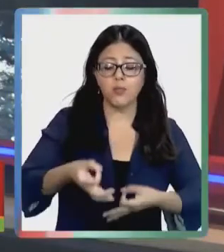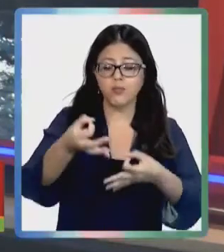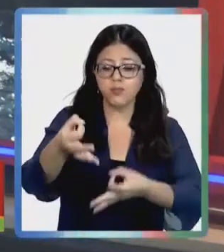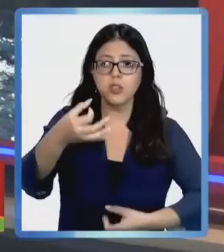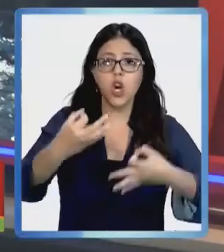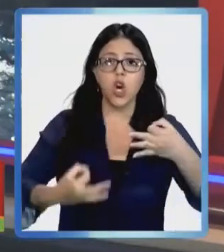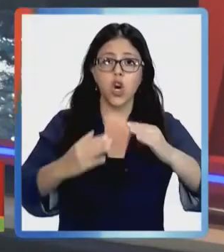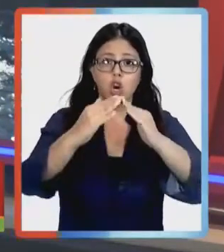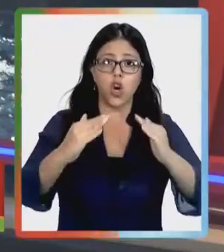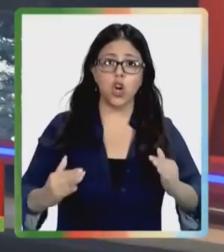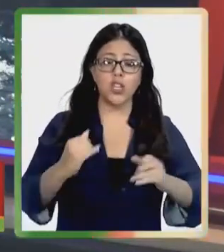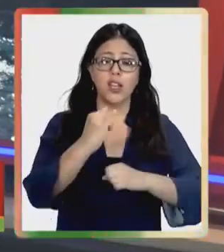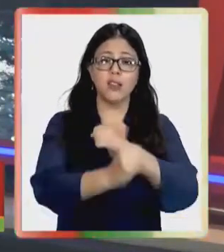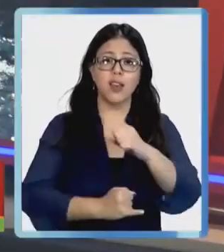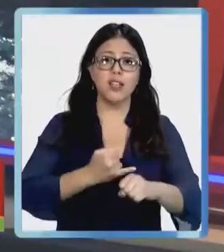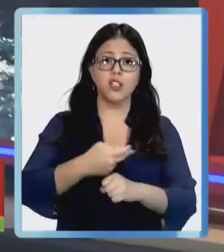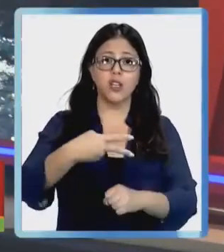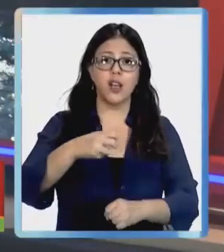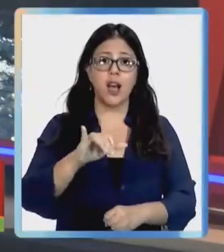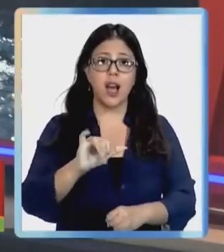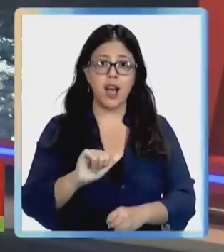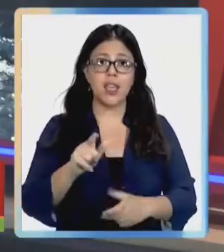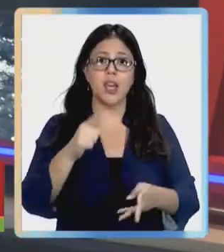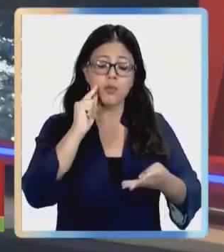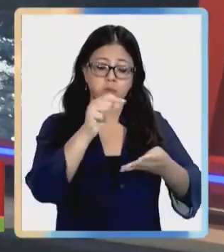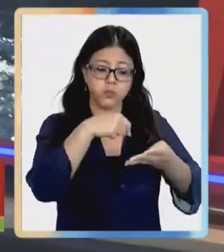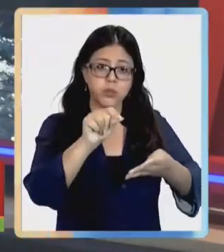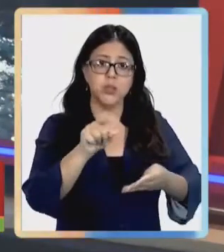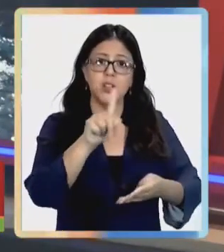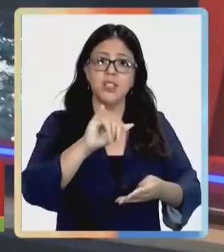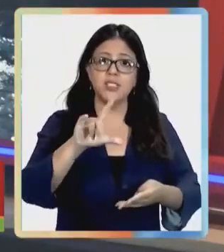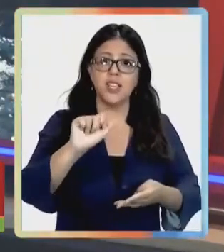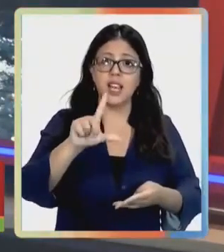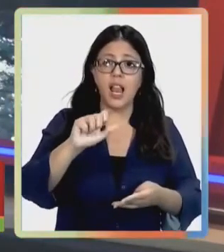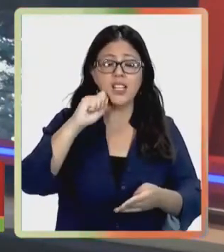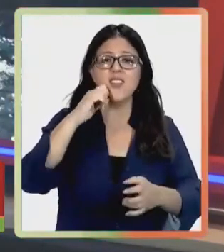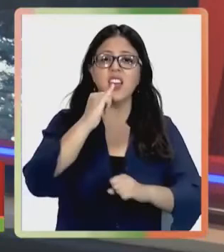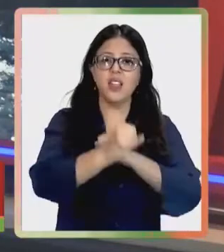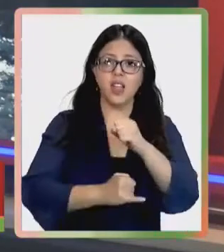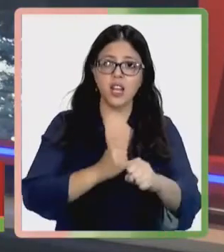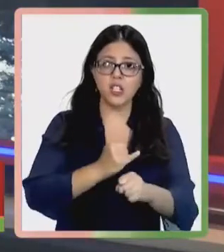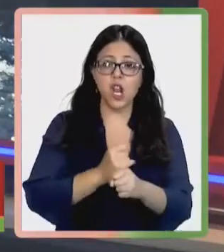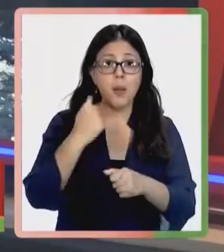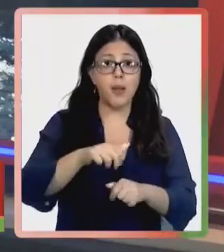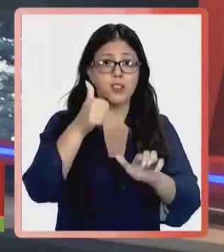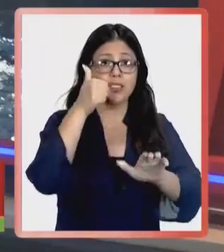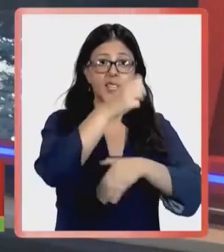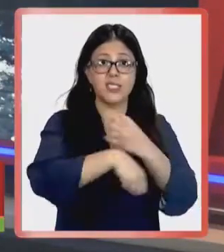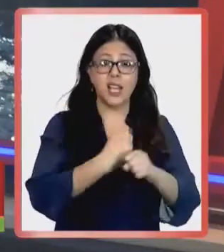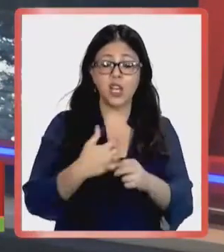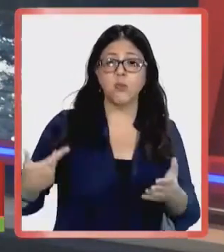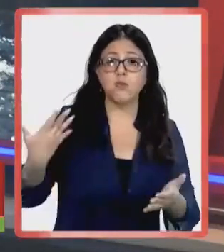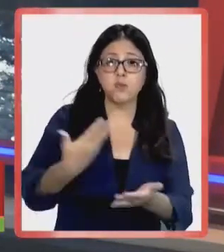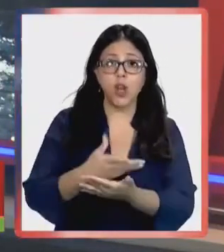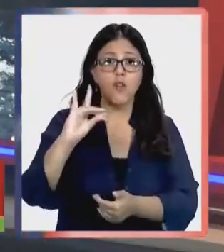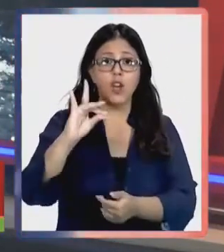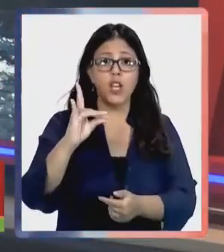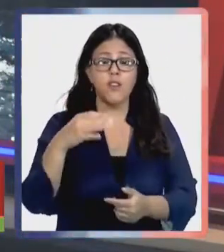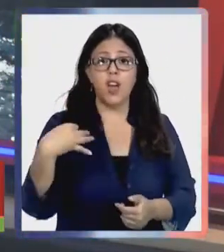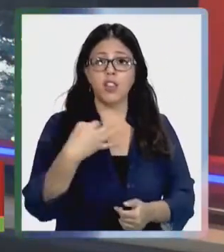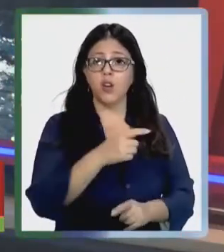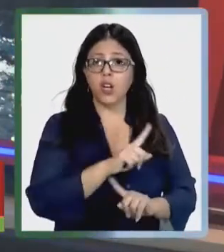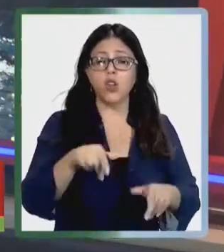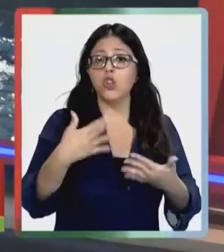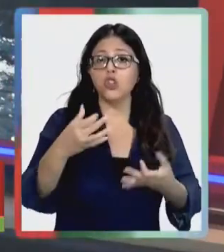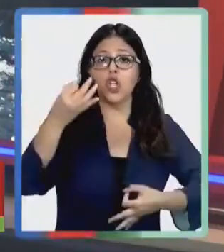la Corte Internacional de La Haya para que reconociera al Silala como un río internacional. Pero en estos 6 años Bolivia lo reconoció, así